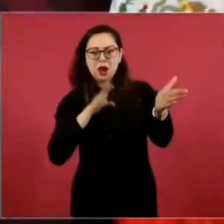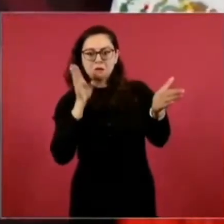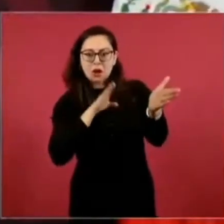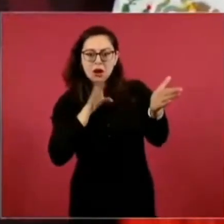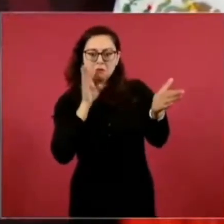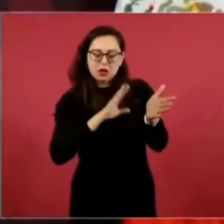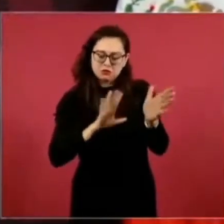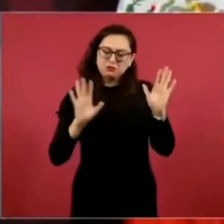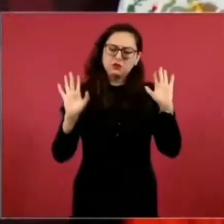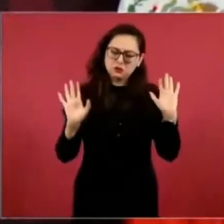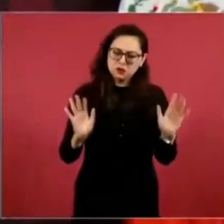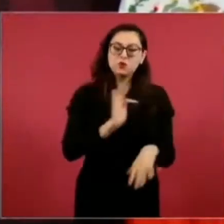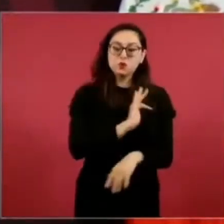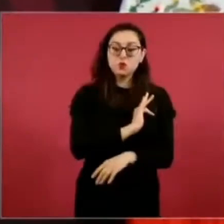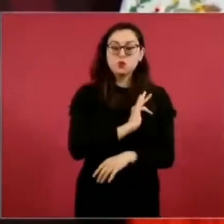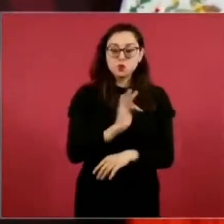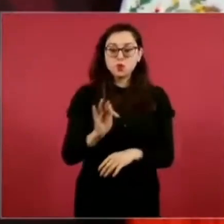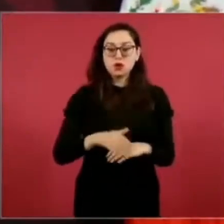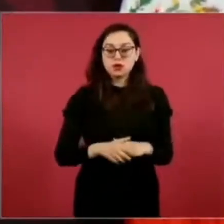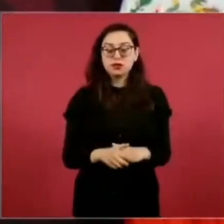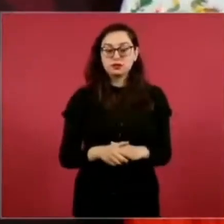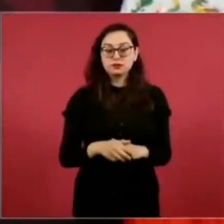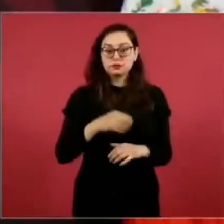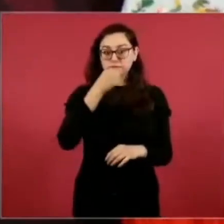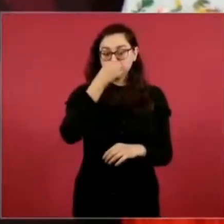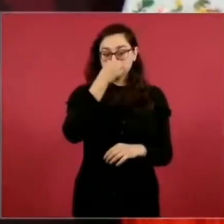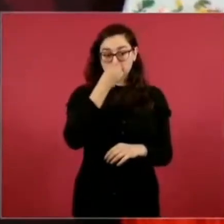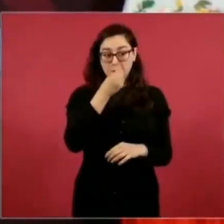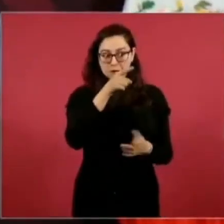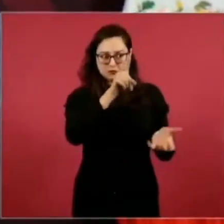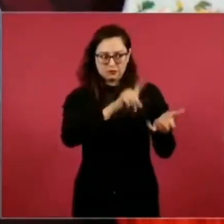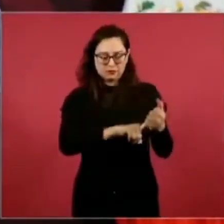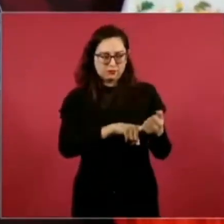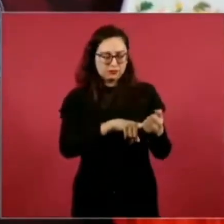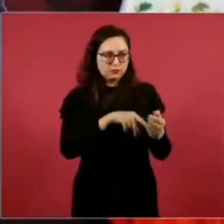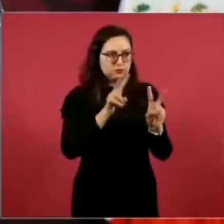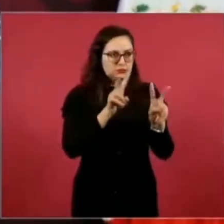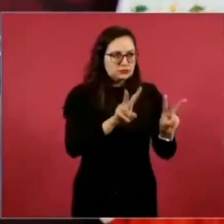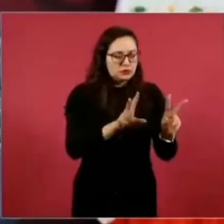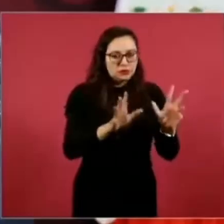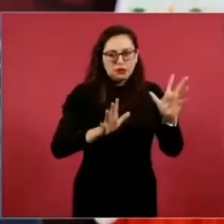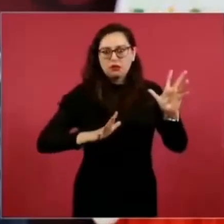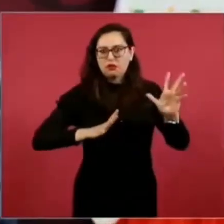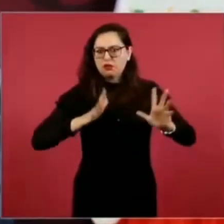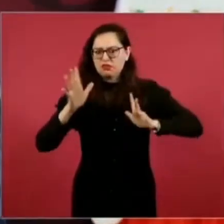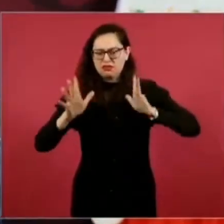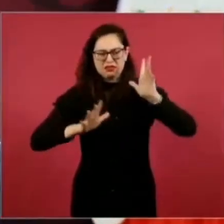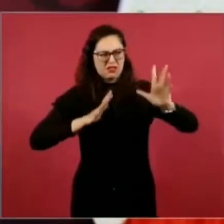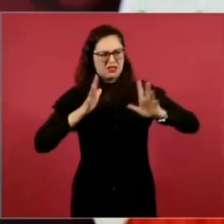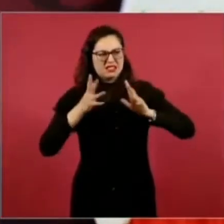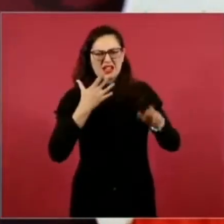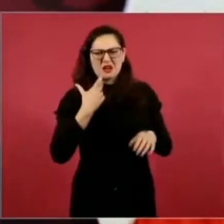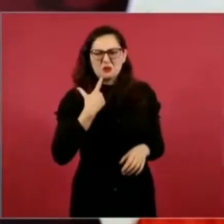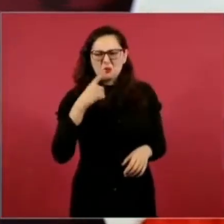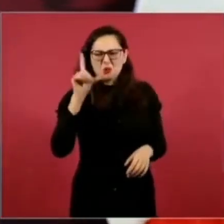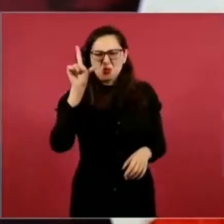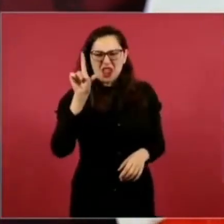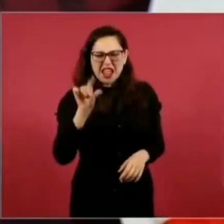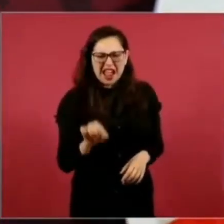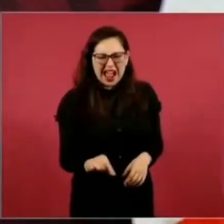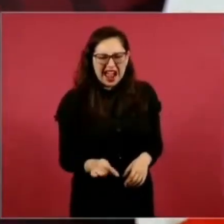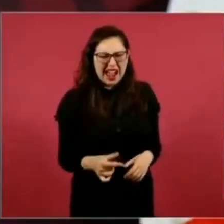enunciarlo y si se están pasando pues ya lo